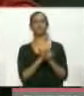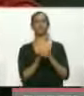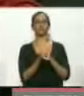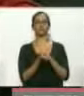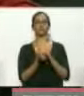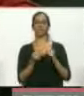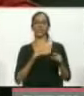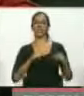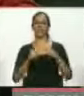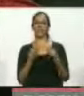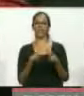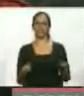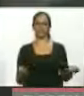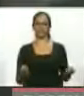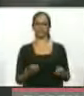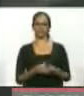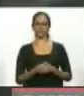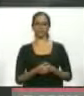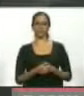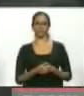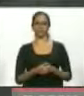vamos a regresar